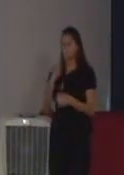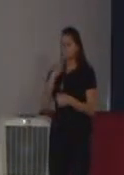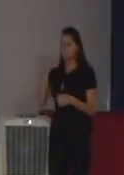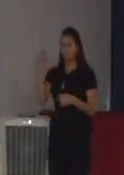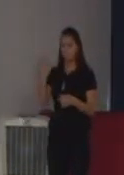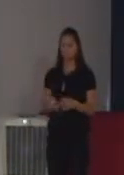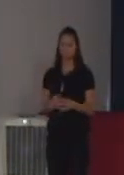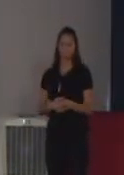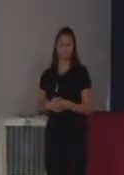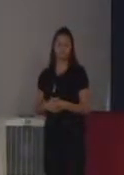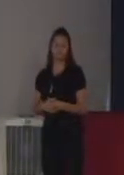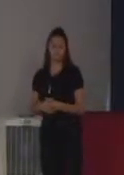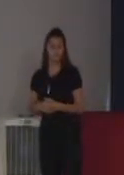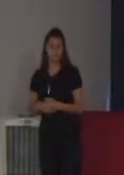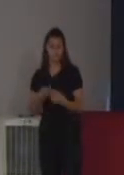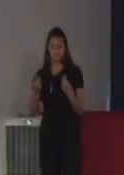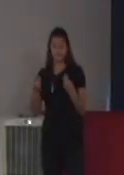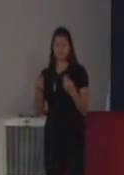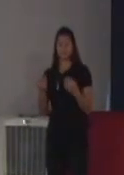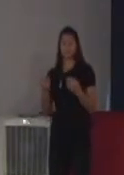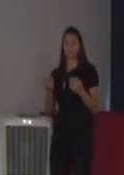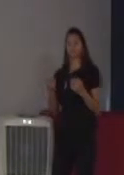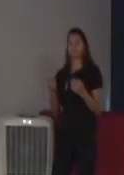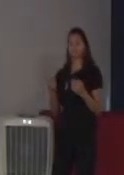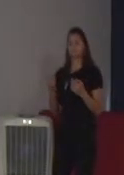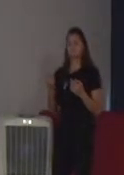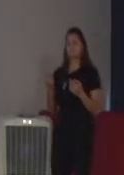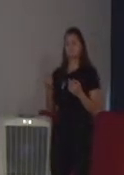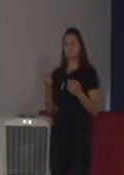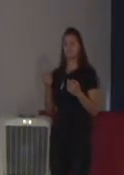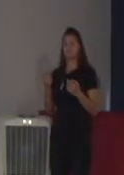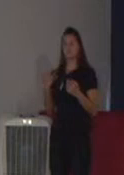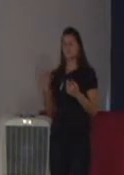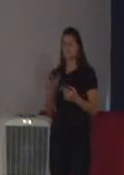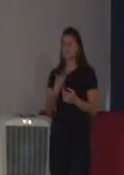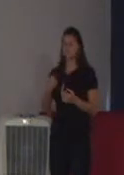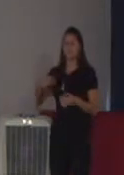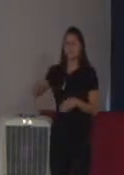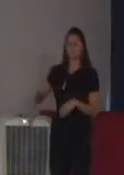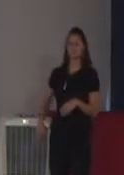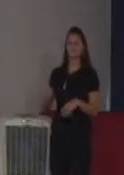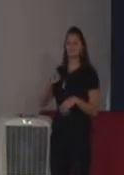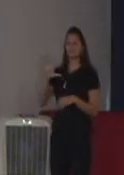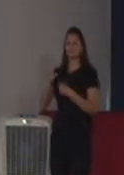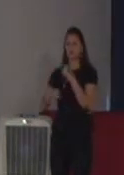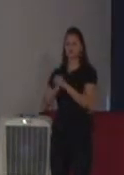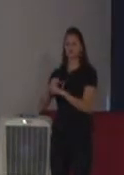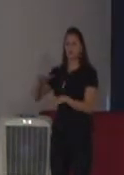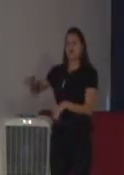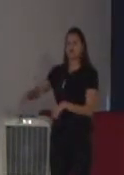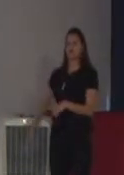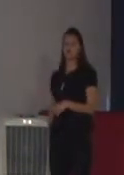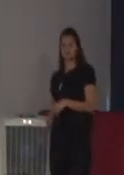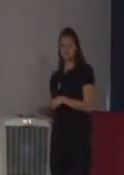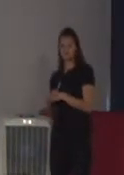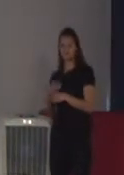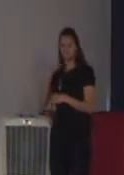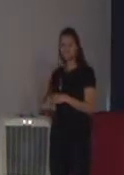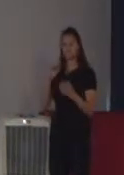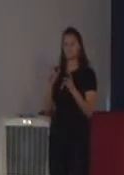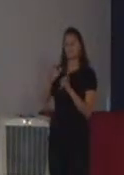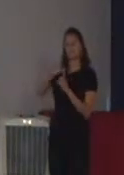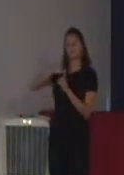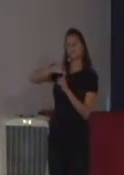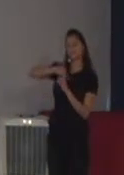en realidad, digamos, para poder salir de esos 35 años de atraso que estamos, porque estamos en una simetría